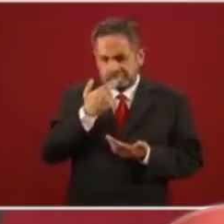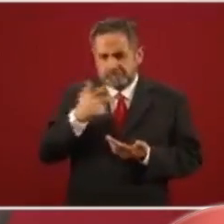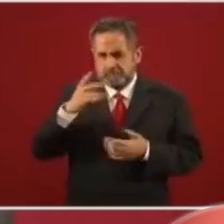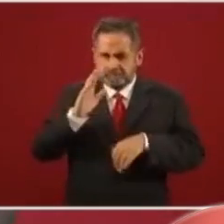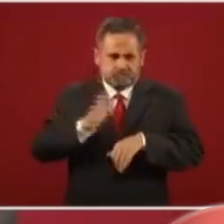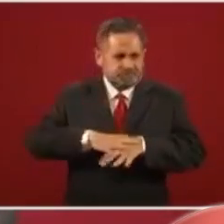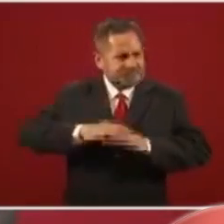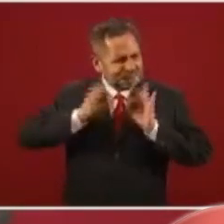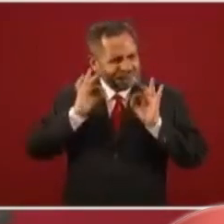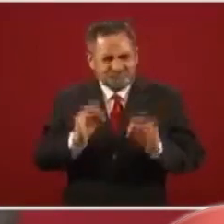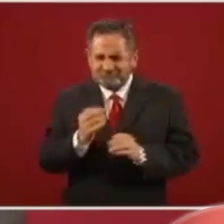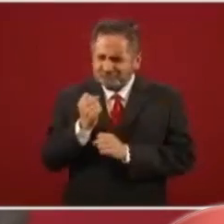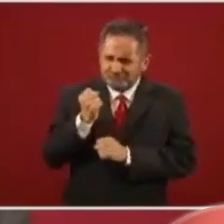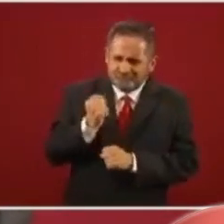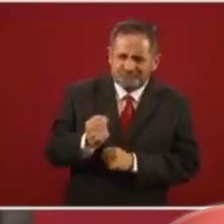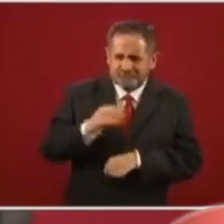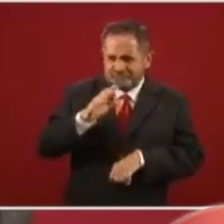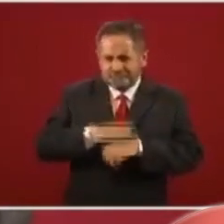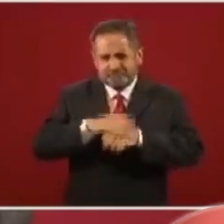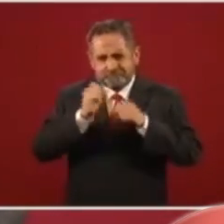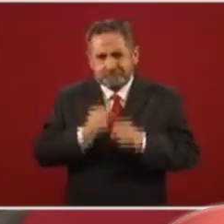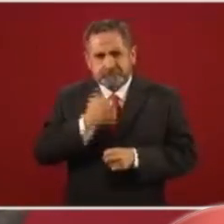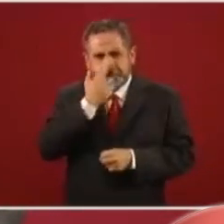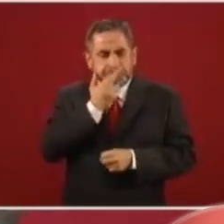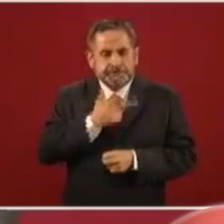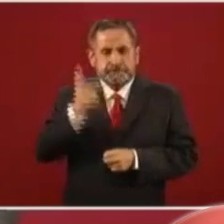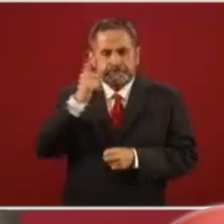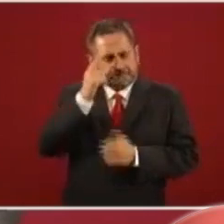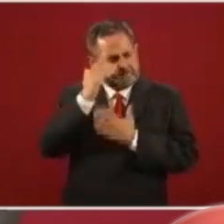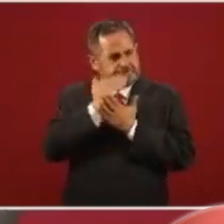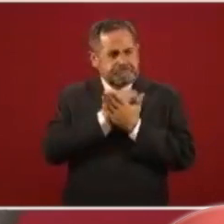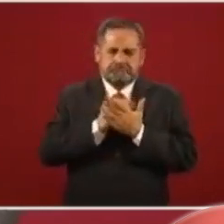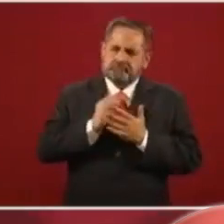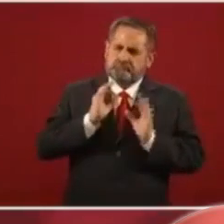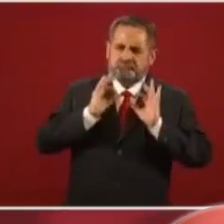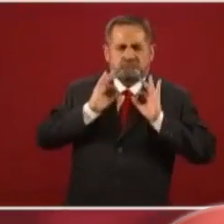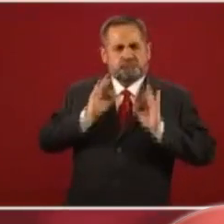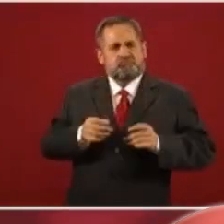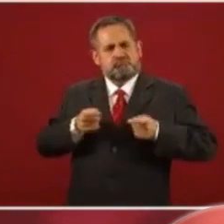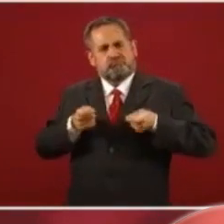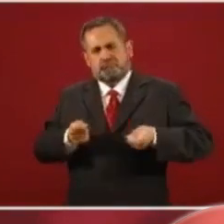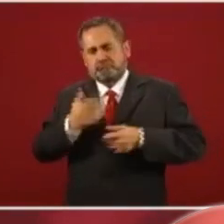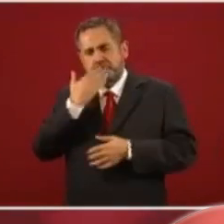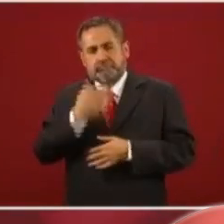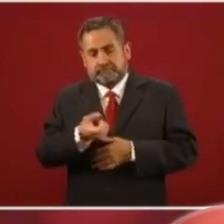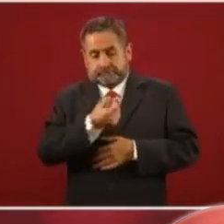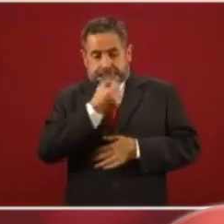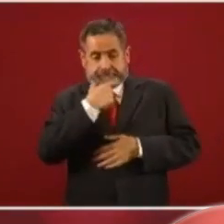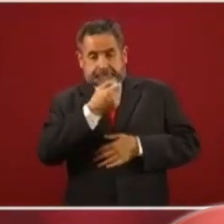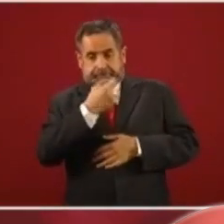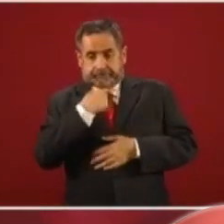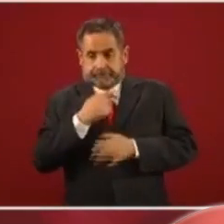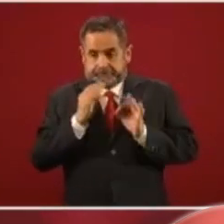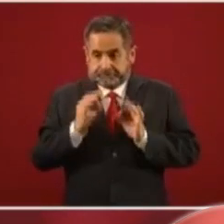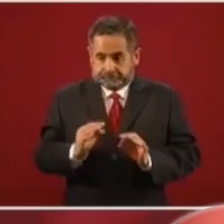más efectivos, los más seguros, los que creaban la menor resistencia a el virus.